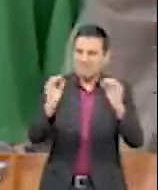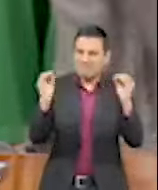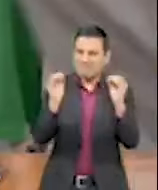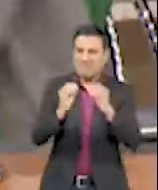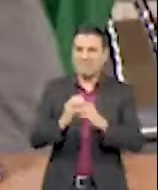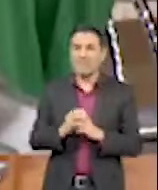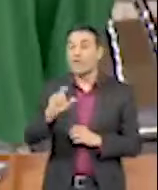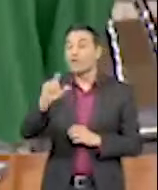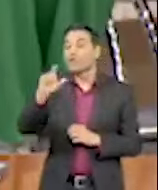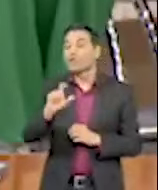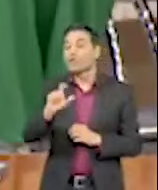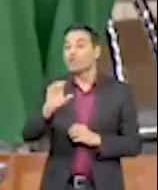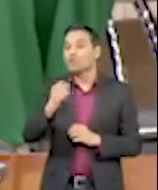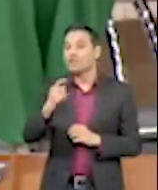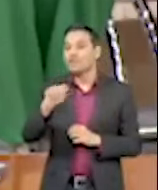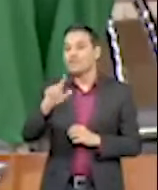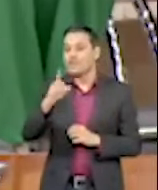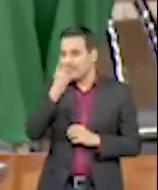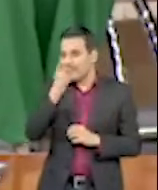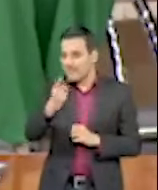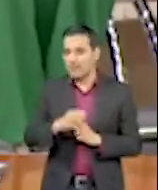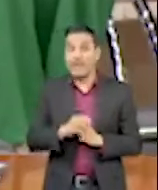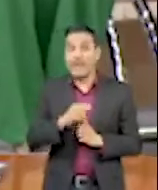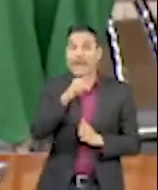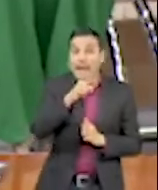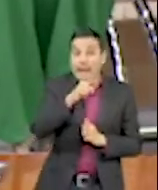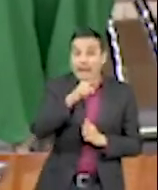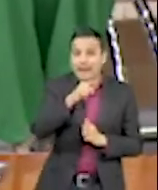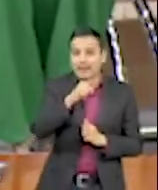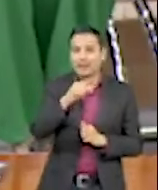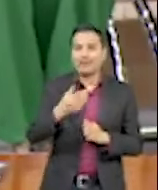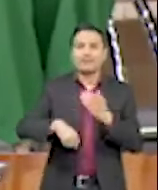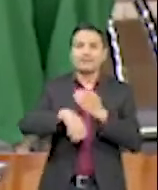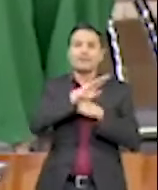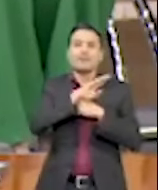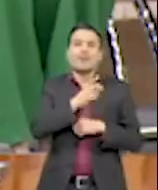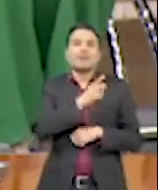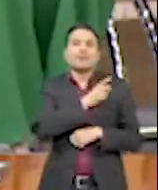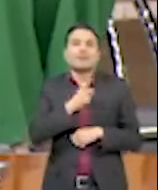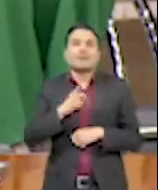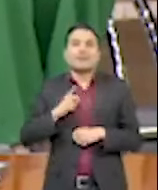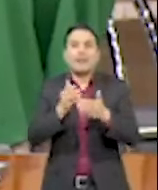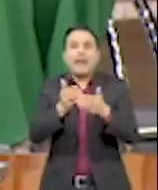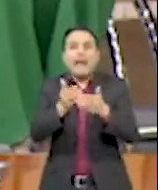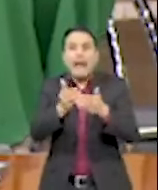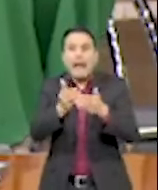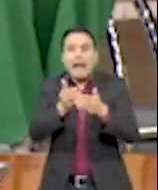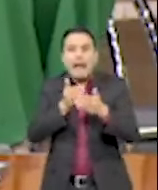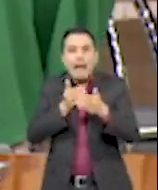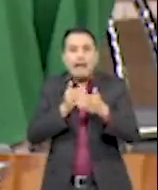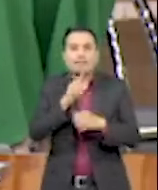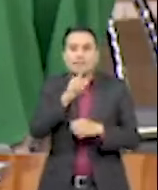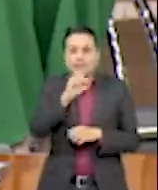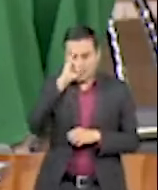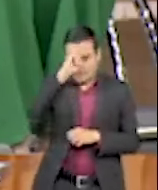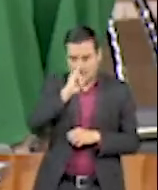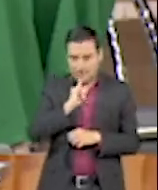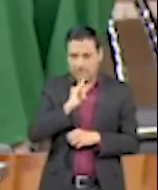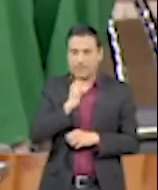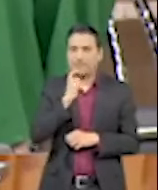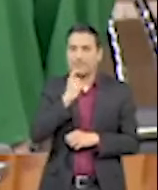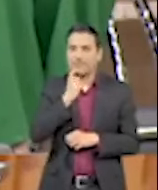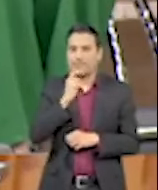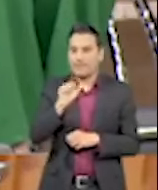Gálvez, tiene que pedir permiso para debatir. Le tiene que pedir permiso a su jefe Andrés